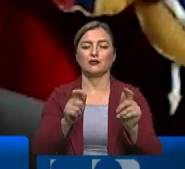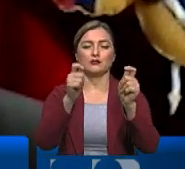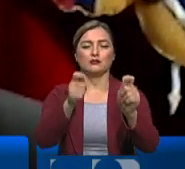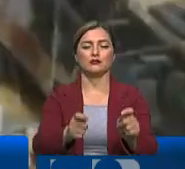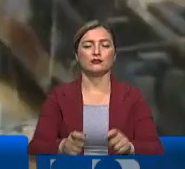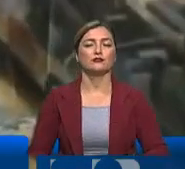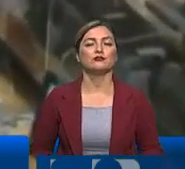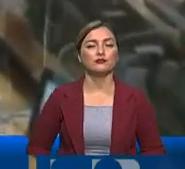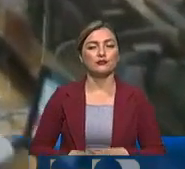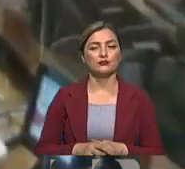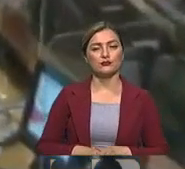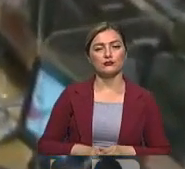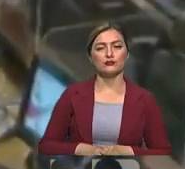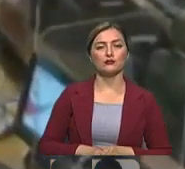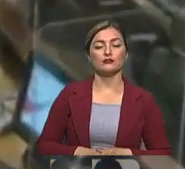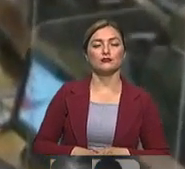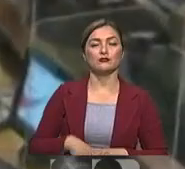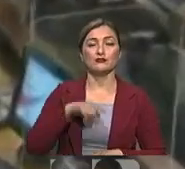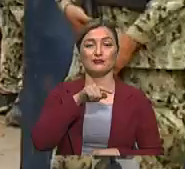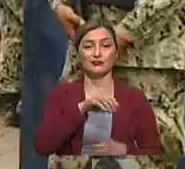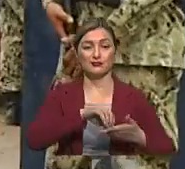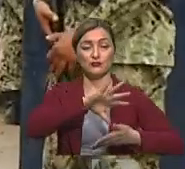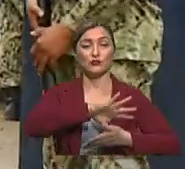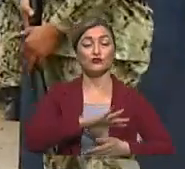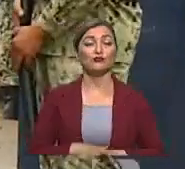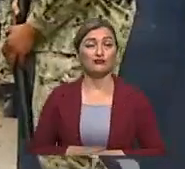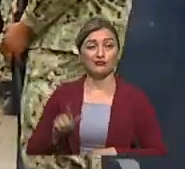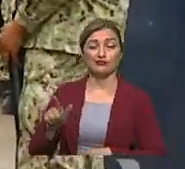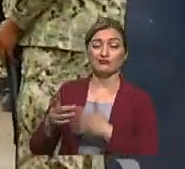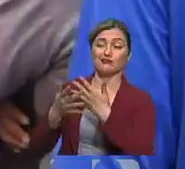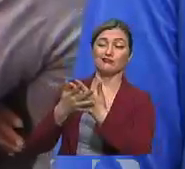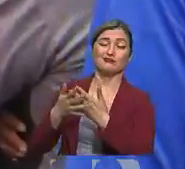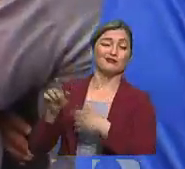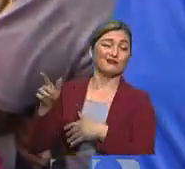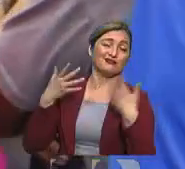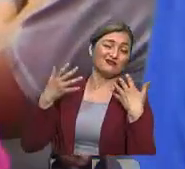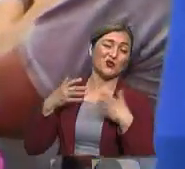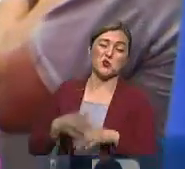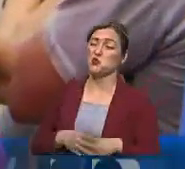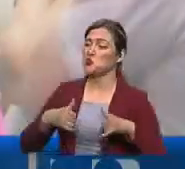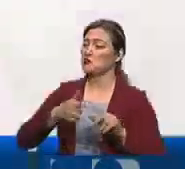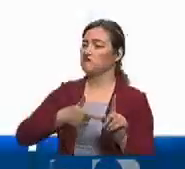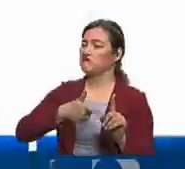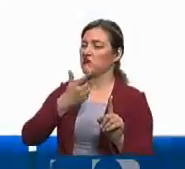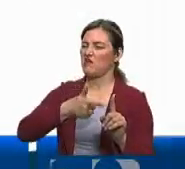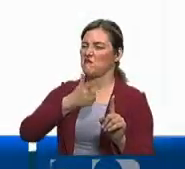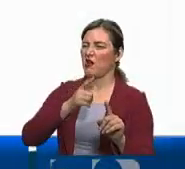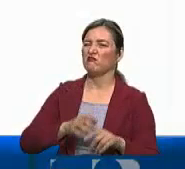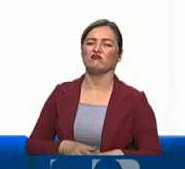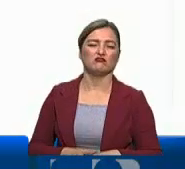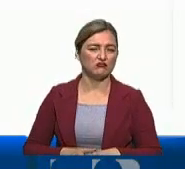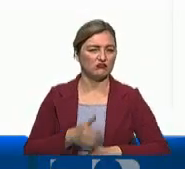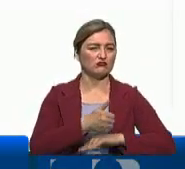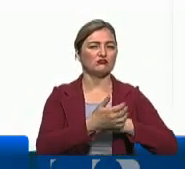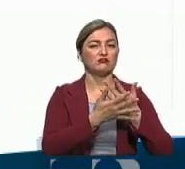esta investigación. Y mientras esto sucede en el Legislativo, en la Penitenciaría del Litoral los crímenes no se detienen. El SNAI reportó